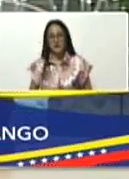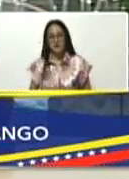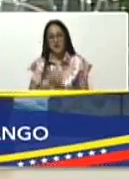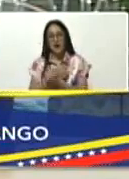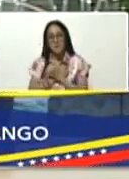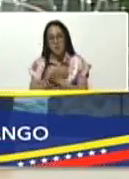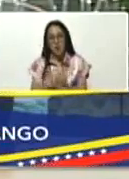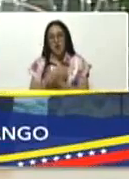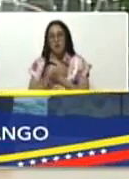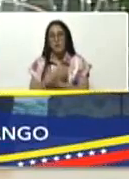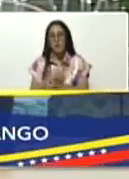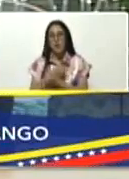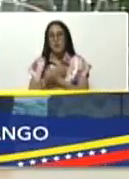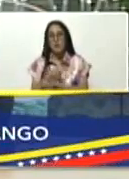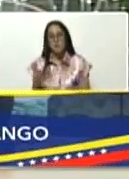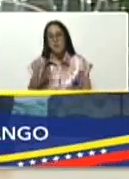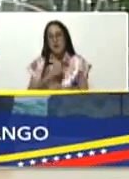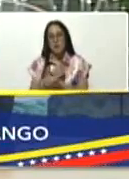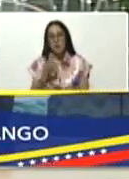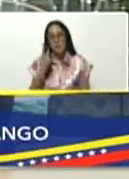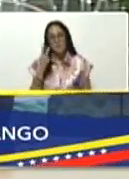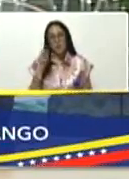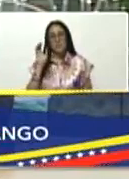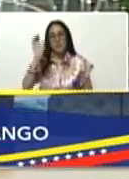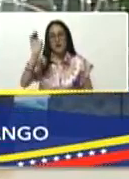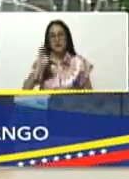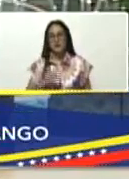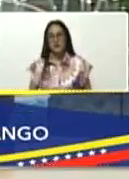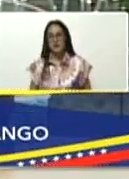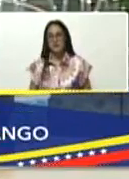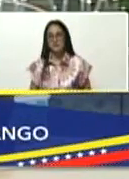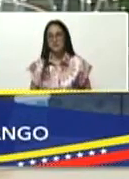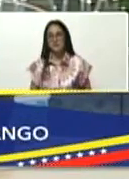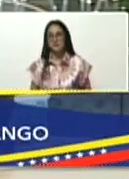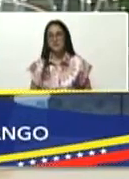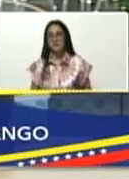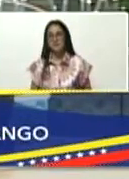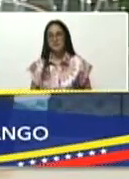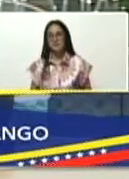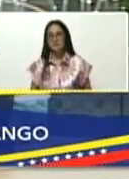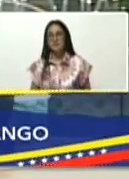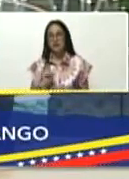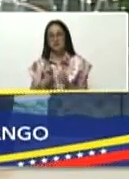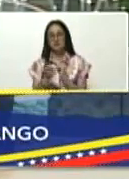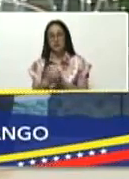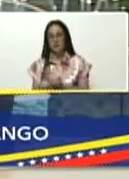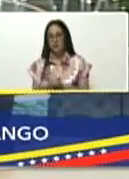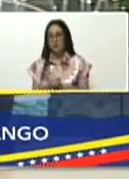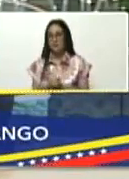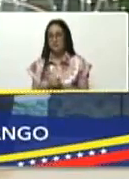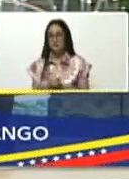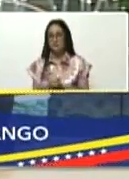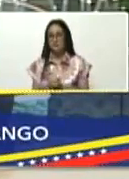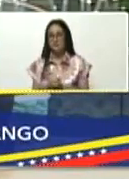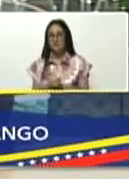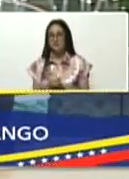amor, amor y más amor por nuestra patria, para que renazca, para que